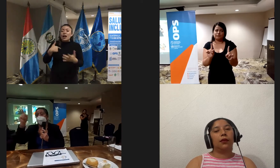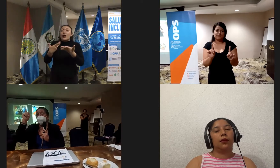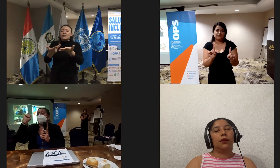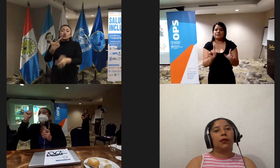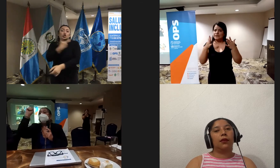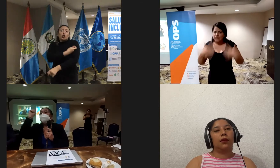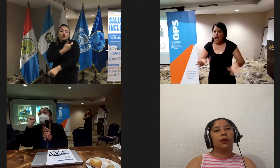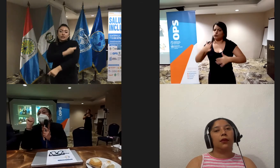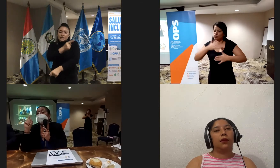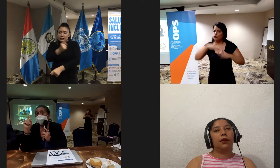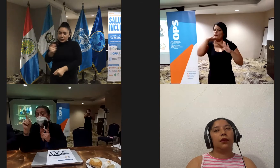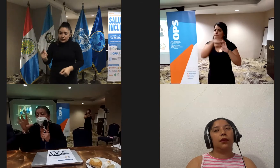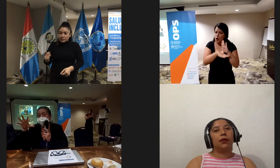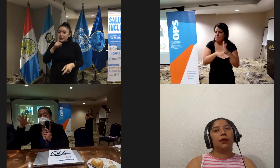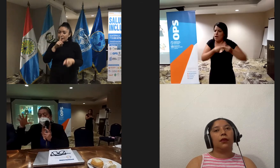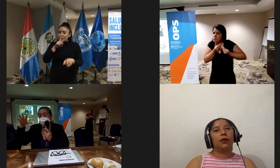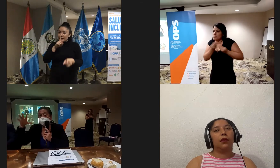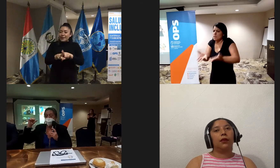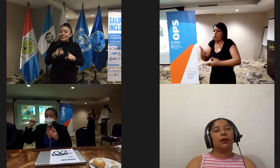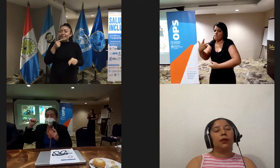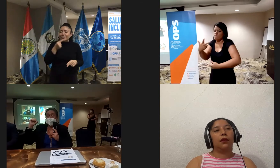vacuna y las